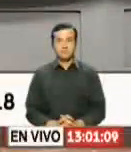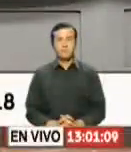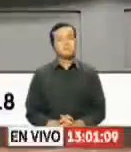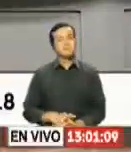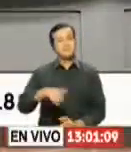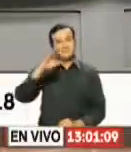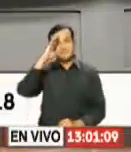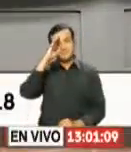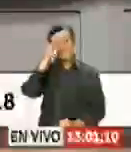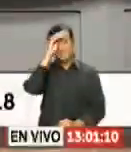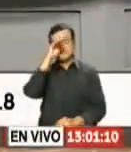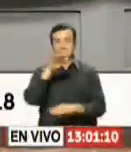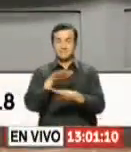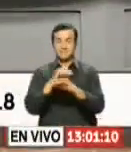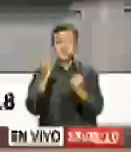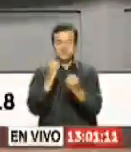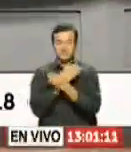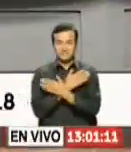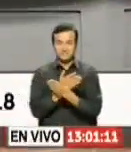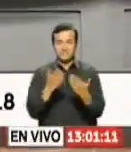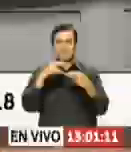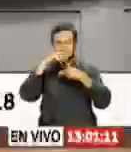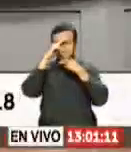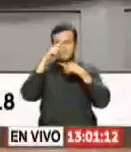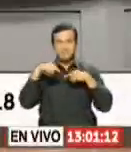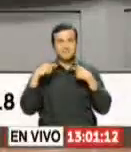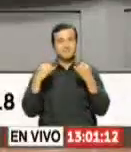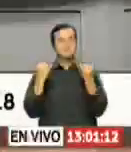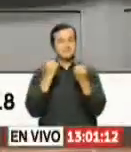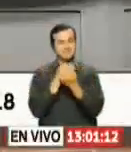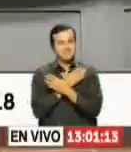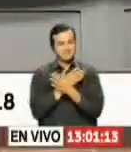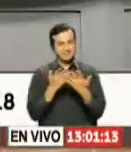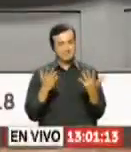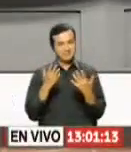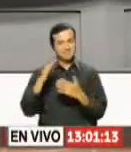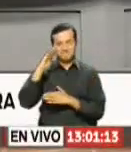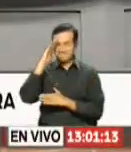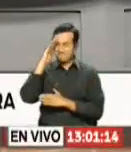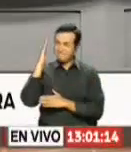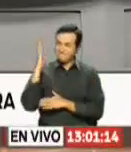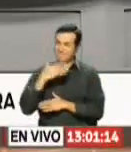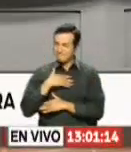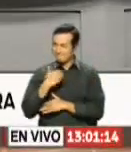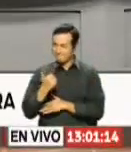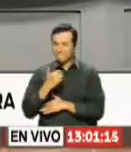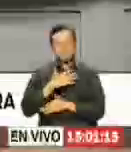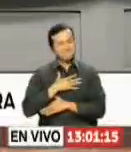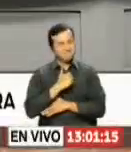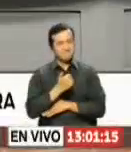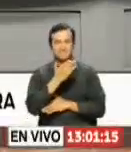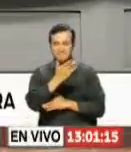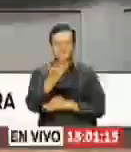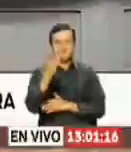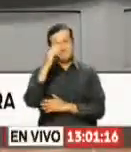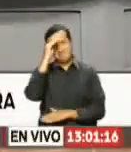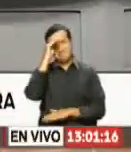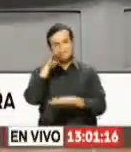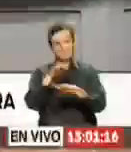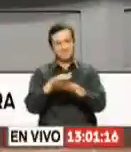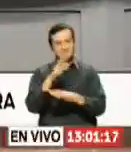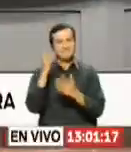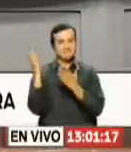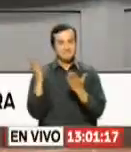¿Qué tal, amigos? Muy buenas tardes. Bienvenidos a Telediario y nuestra emisión central. Fabricio, ¿cómo estás? Bien, gracias, Mariuxi. Amigos televidentes, buenas